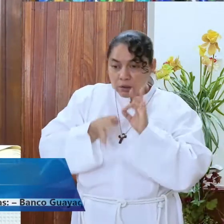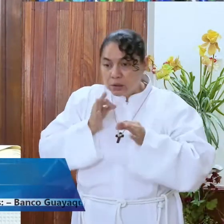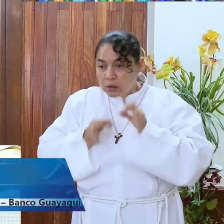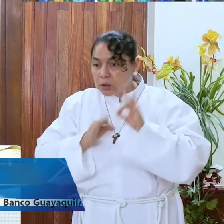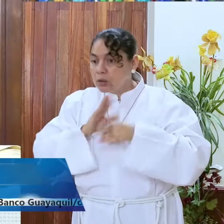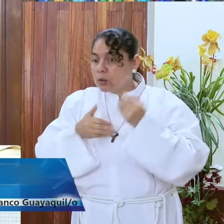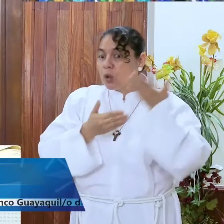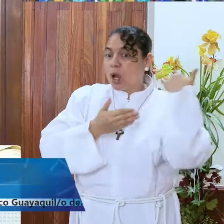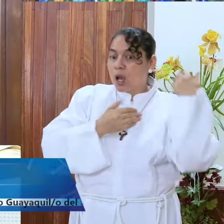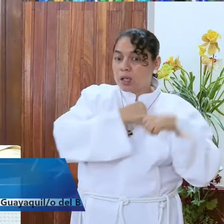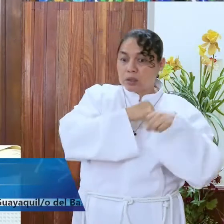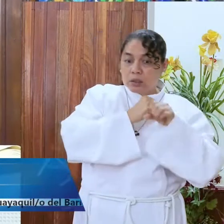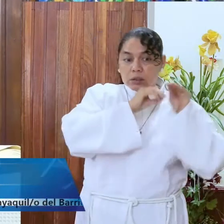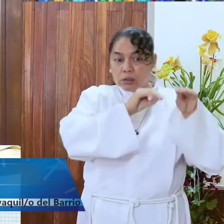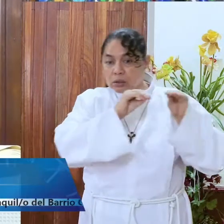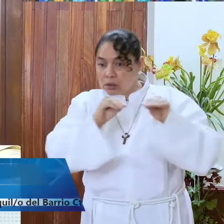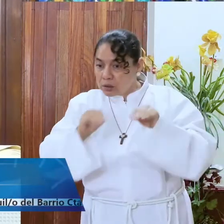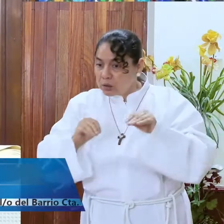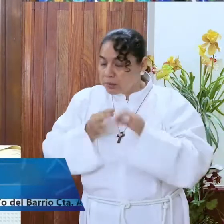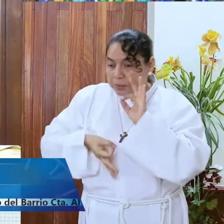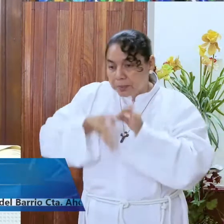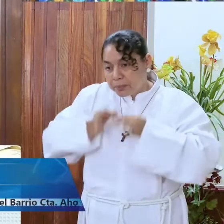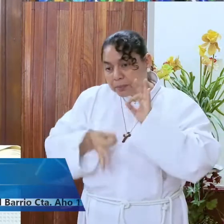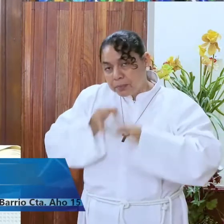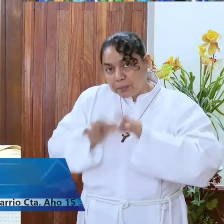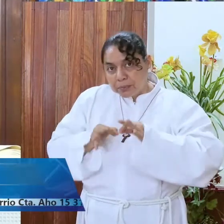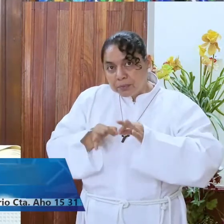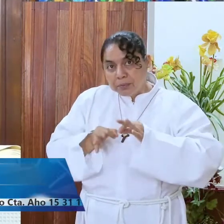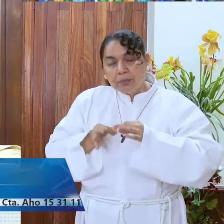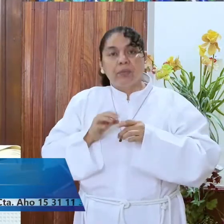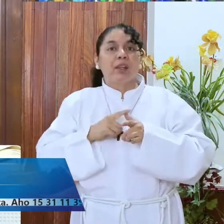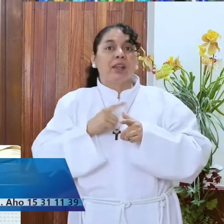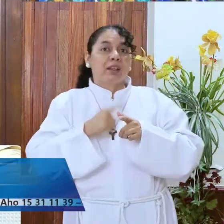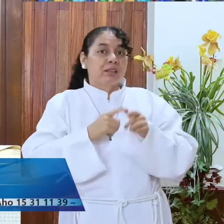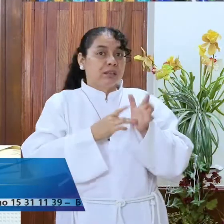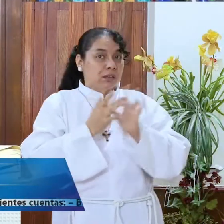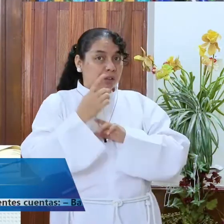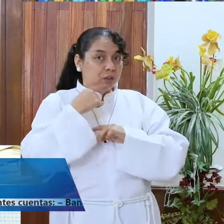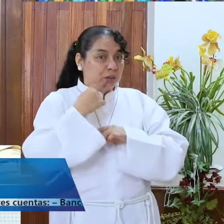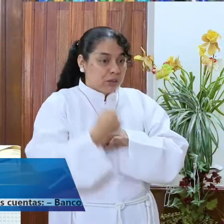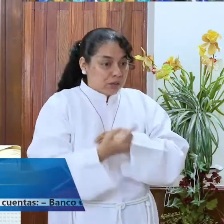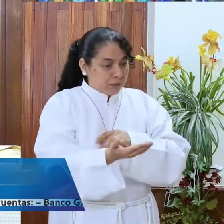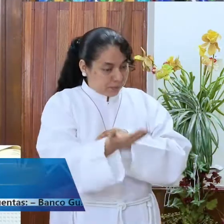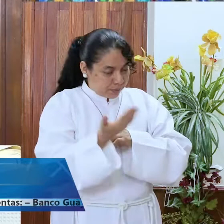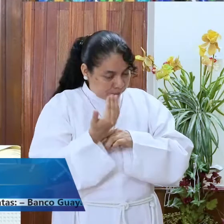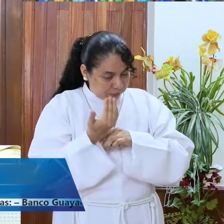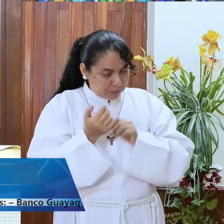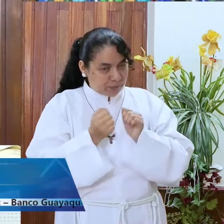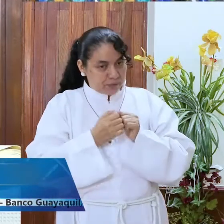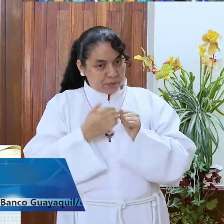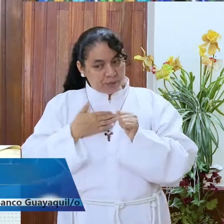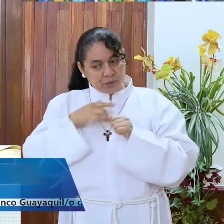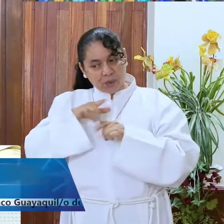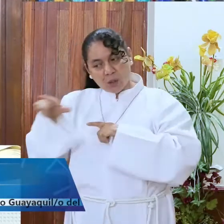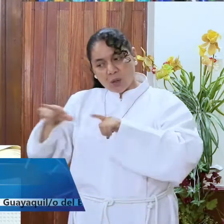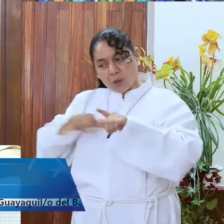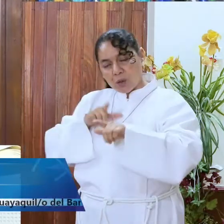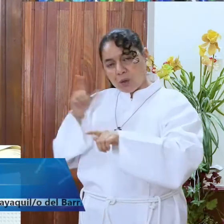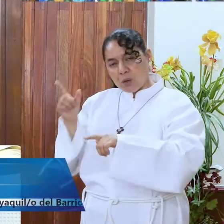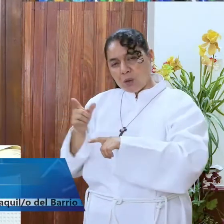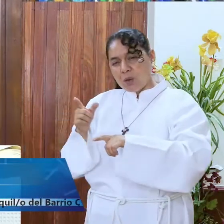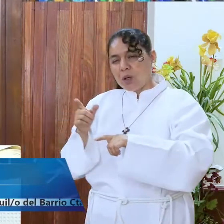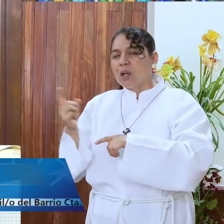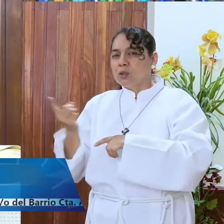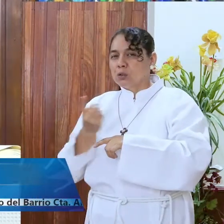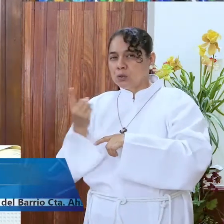que habían hecho y enseñado entonces se les dijo vengan conmigo a un lugar solitario